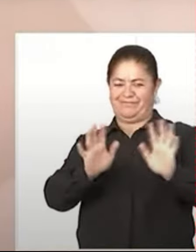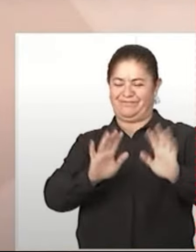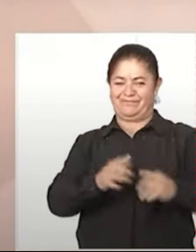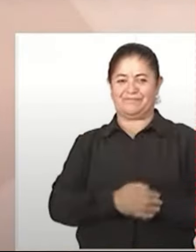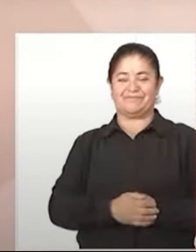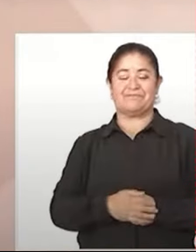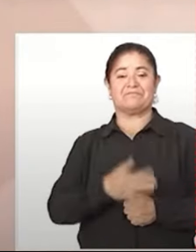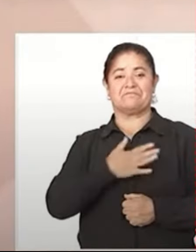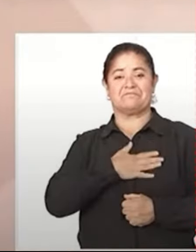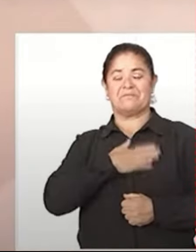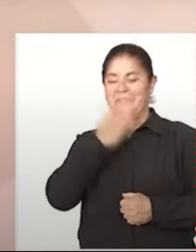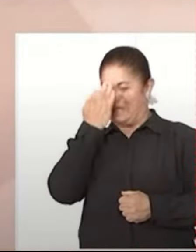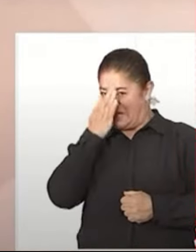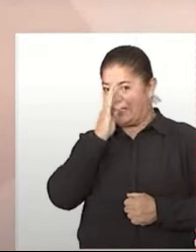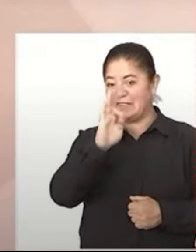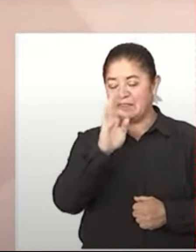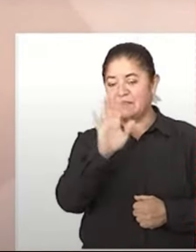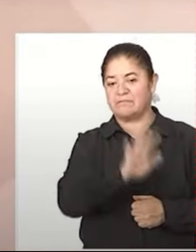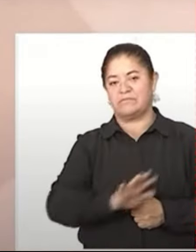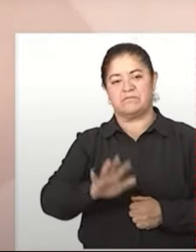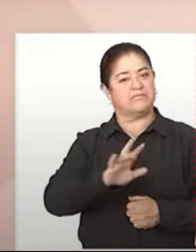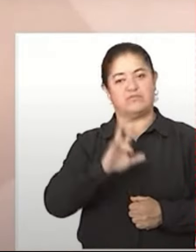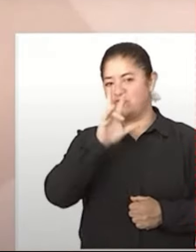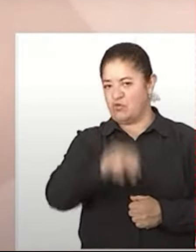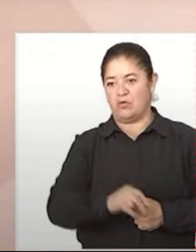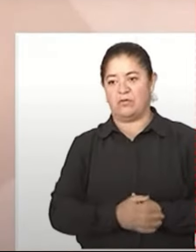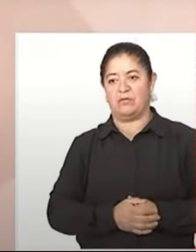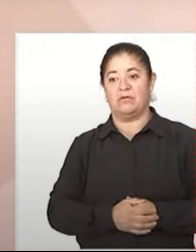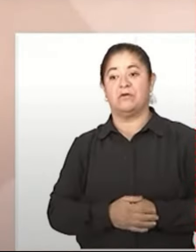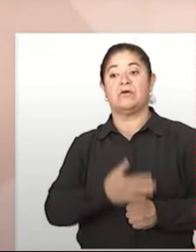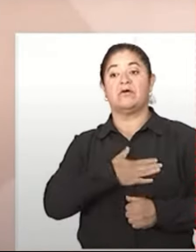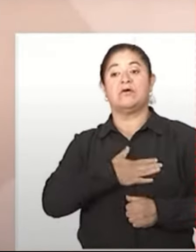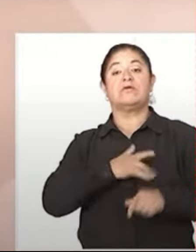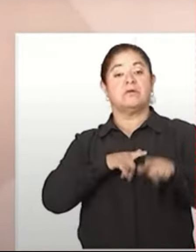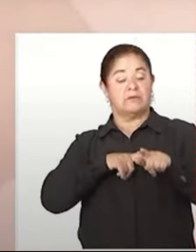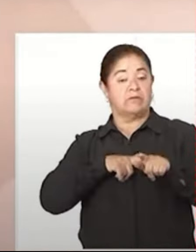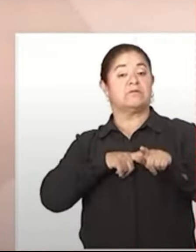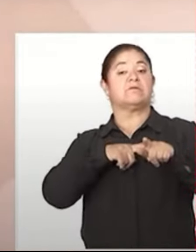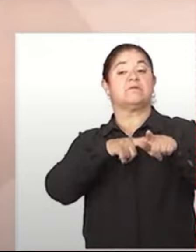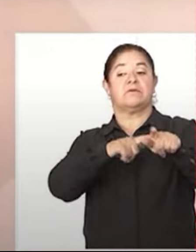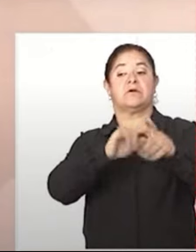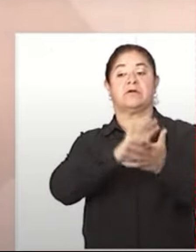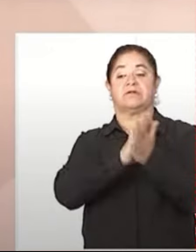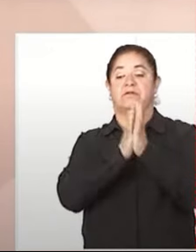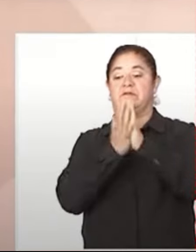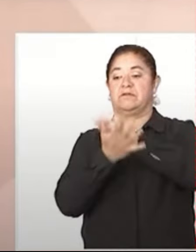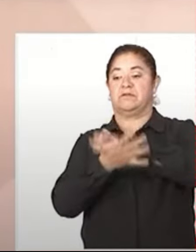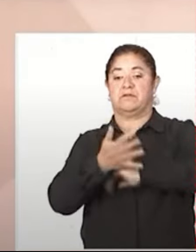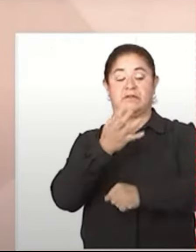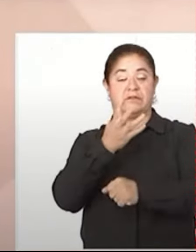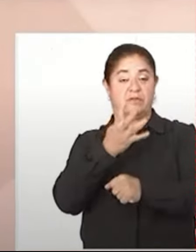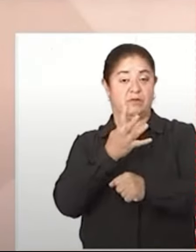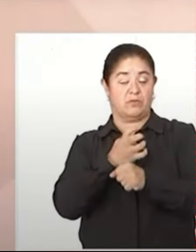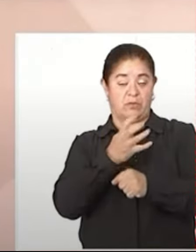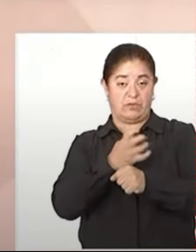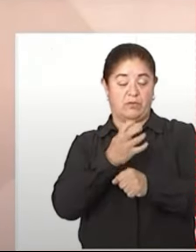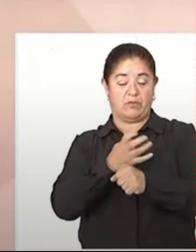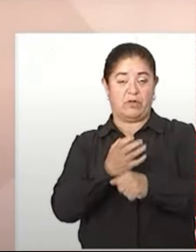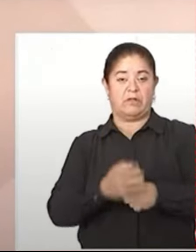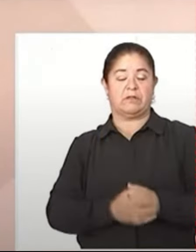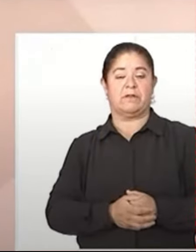traicionar al pueblo vamos a continuar con la cuarta transformación con esta revolución pacífica